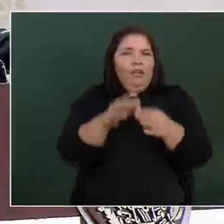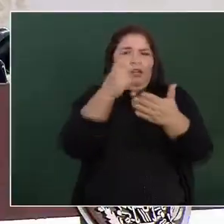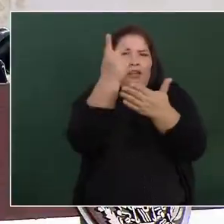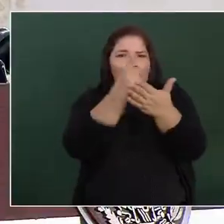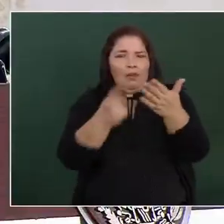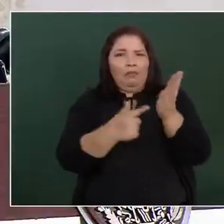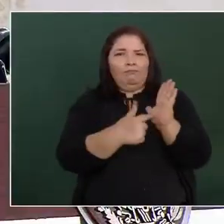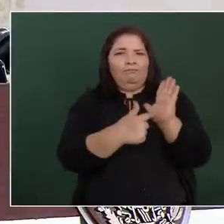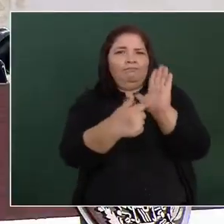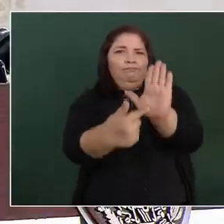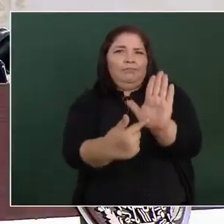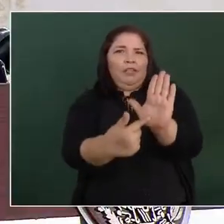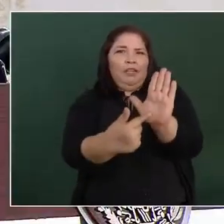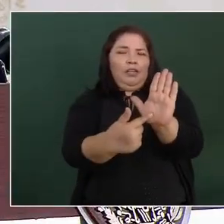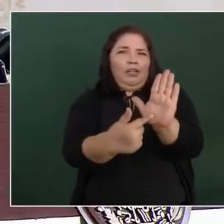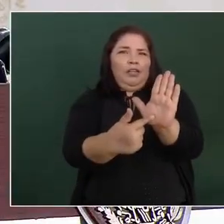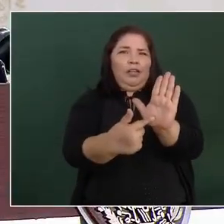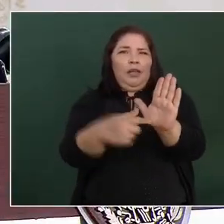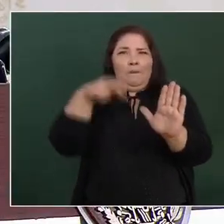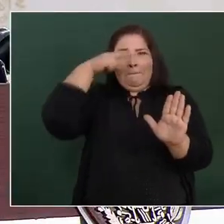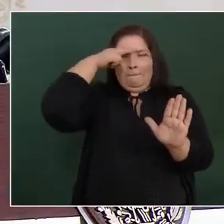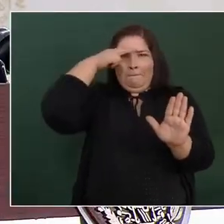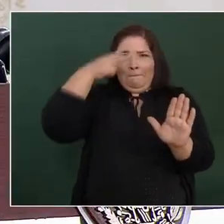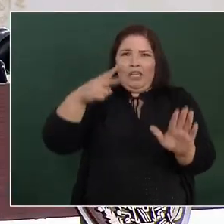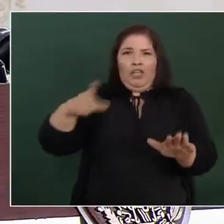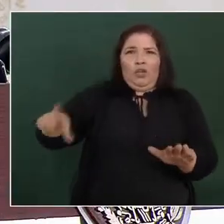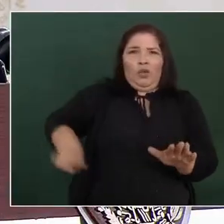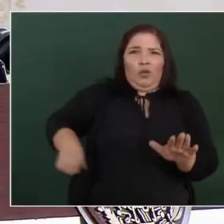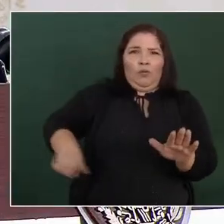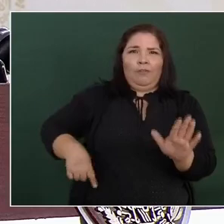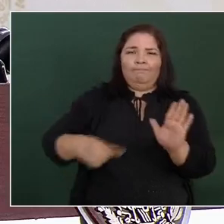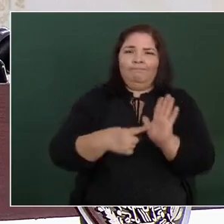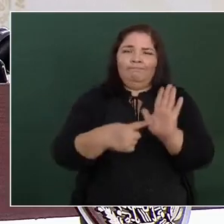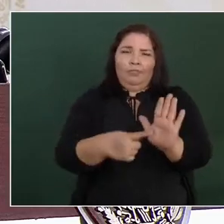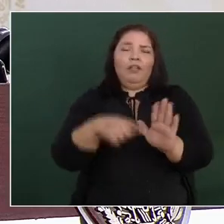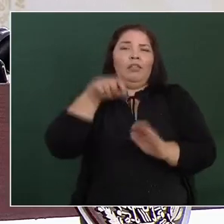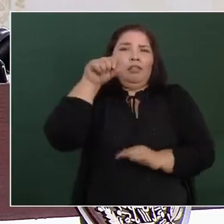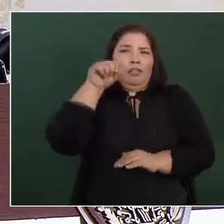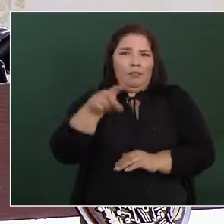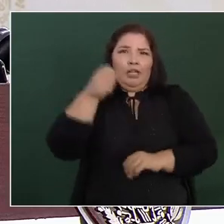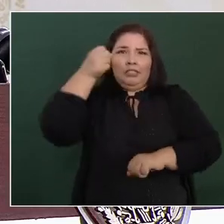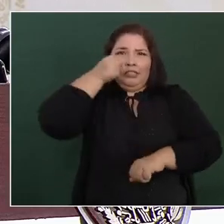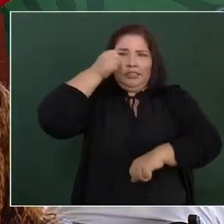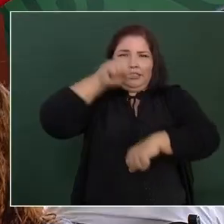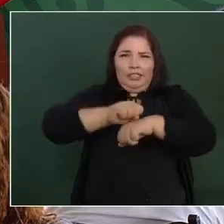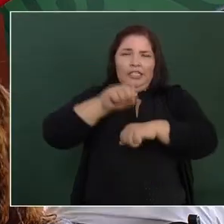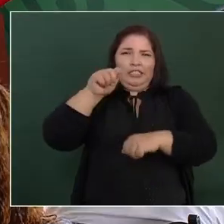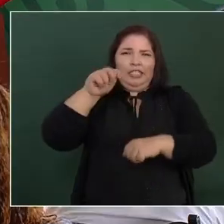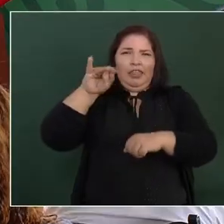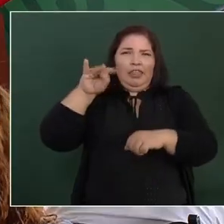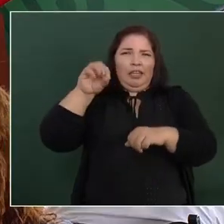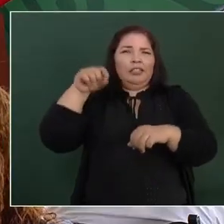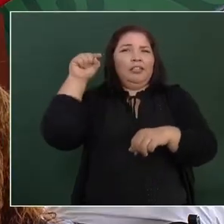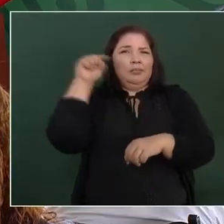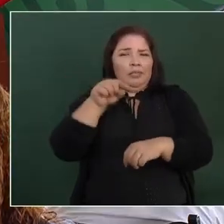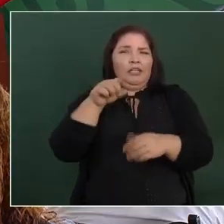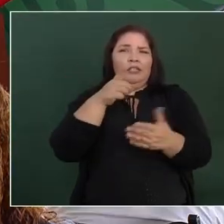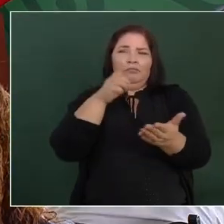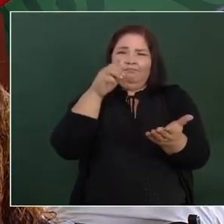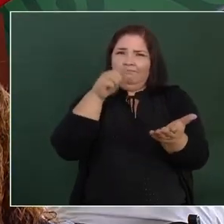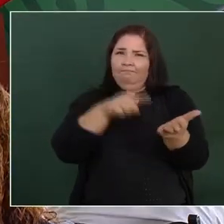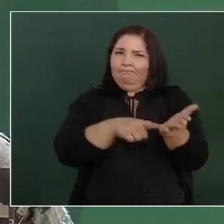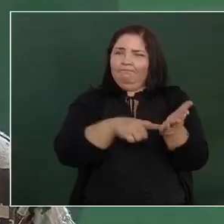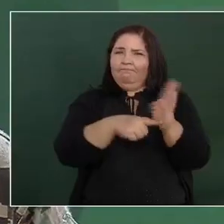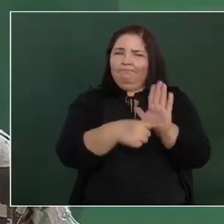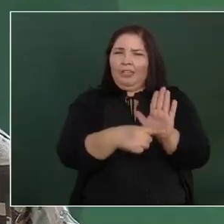que presentó el gabinete mexicano. Y desde luego también ese mismo secretariado del CITES determinó, y eso creo